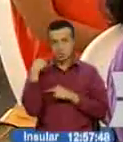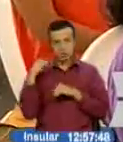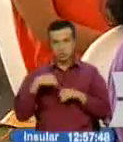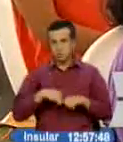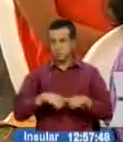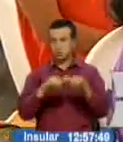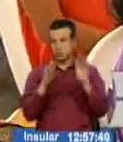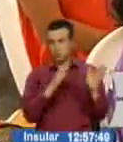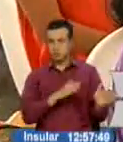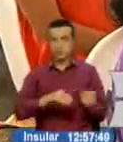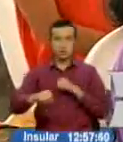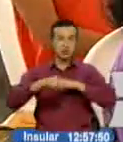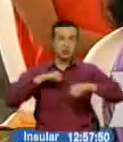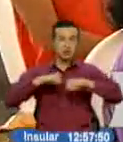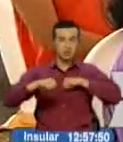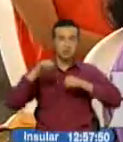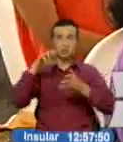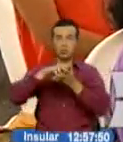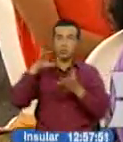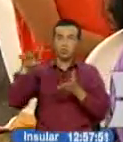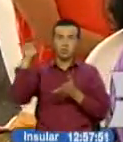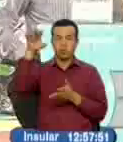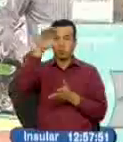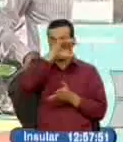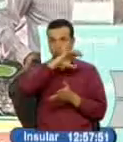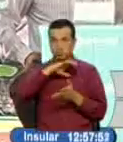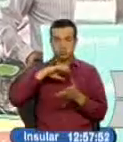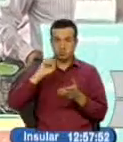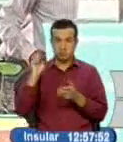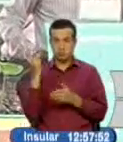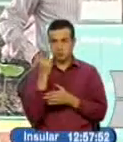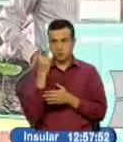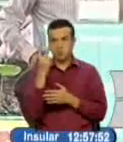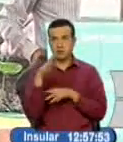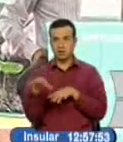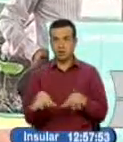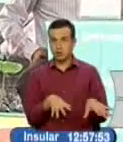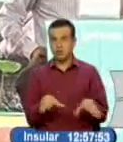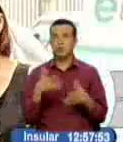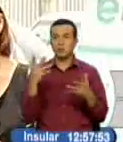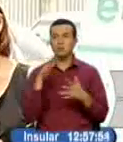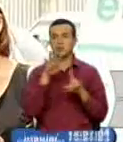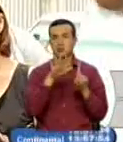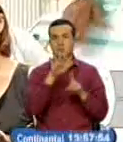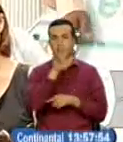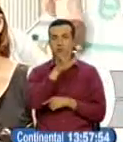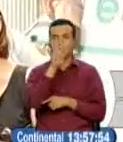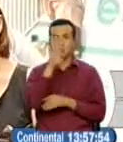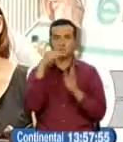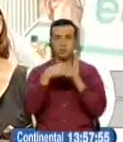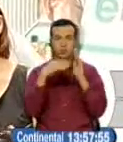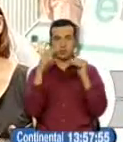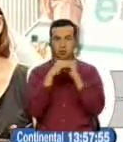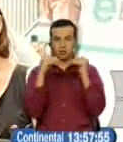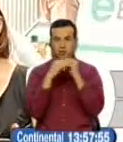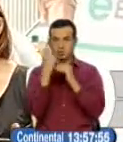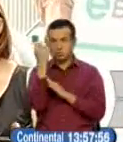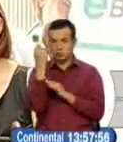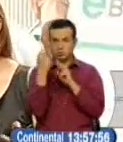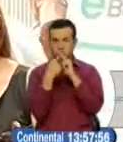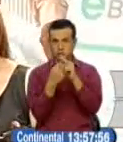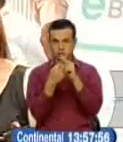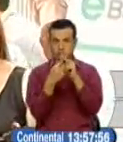continuará cumpliendo diligencias en provincias. La siguiente actividad fue el otorgamiento de $634,000 en créditos